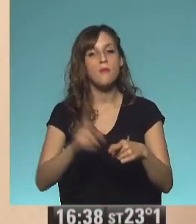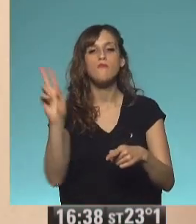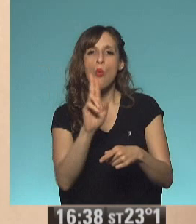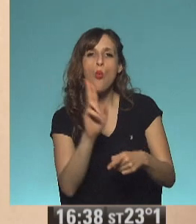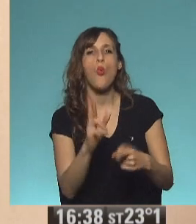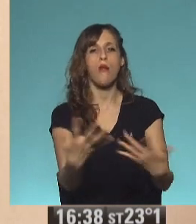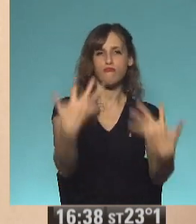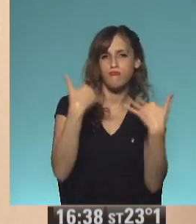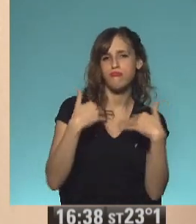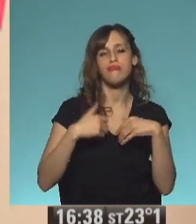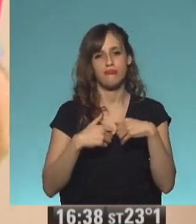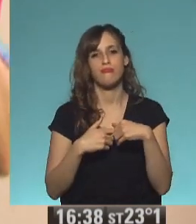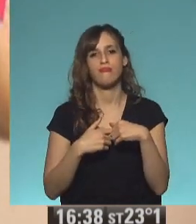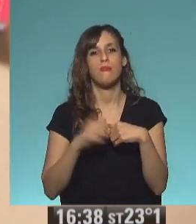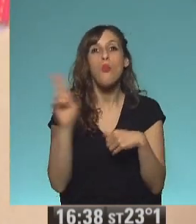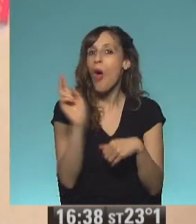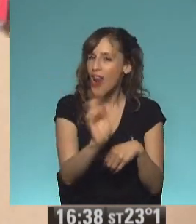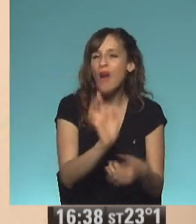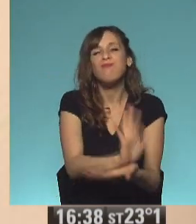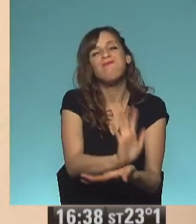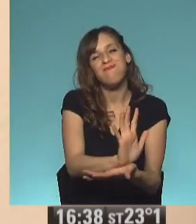habrá paz para avatar la calabaza